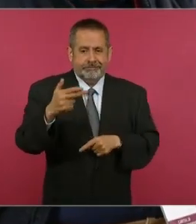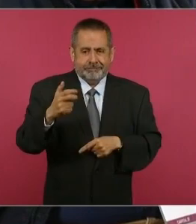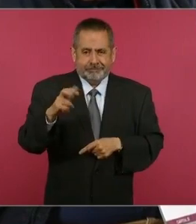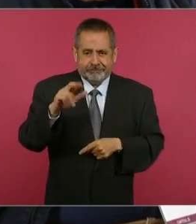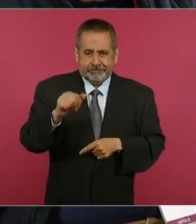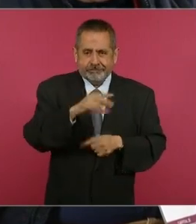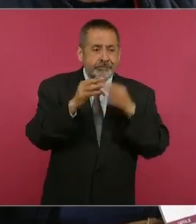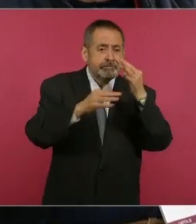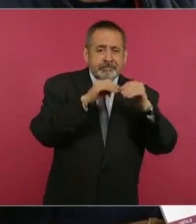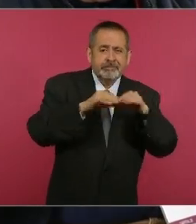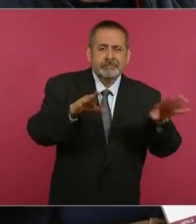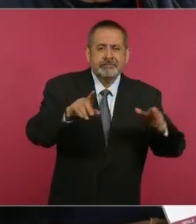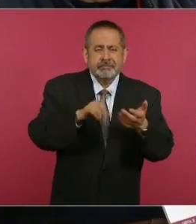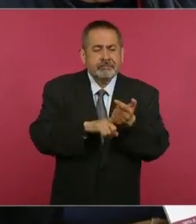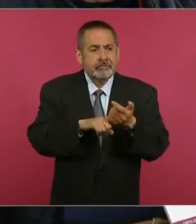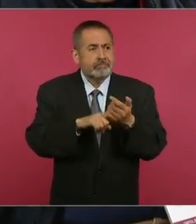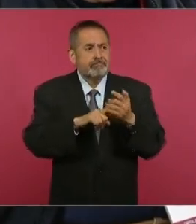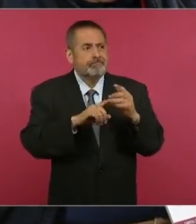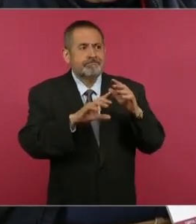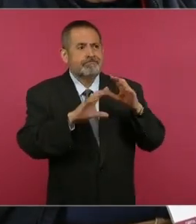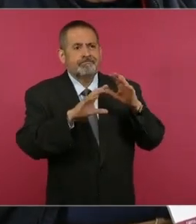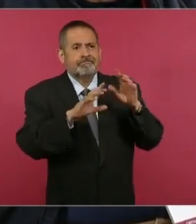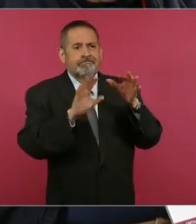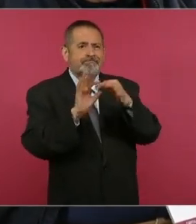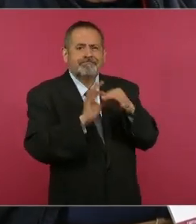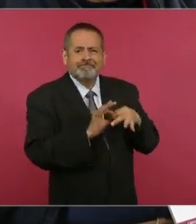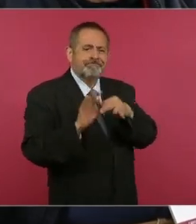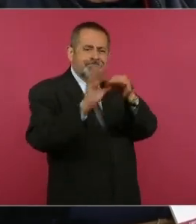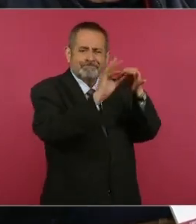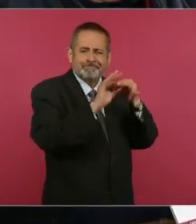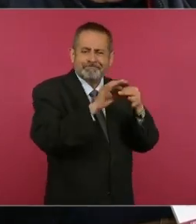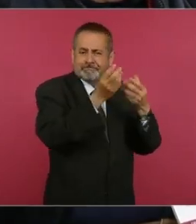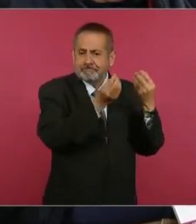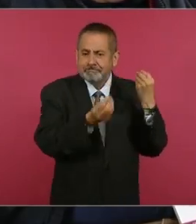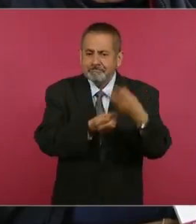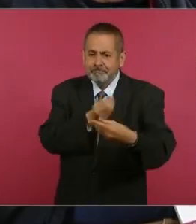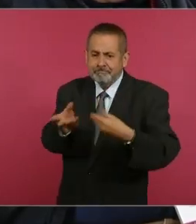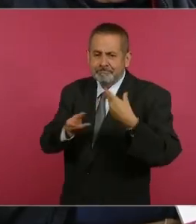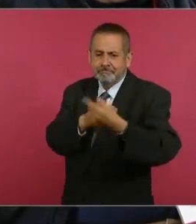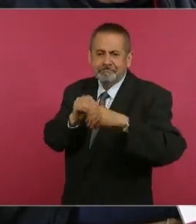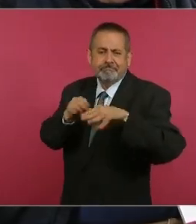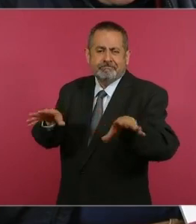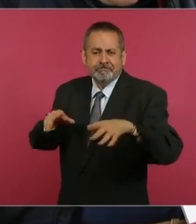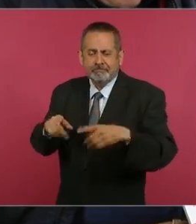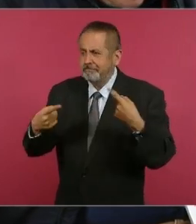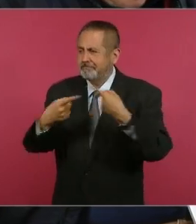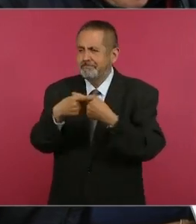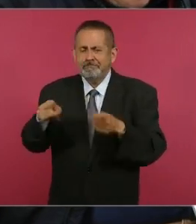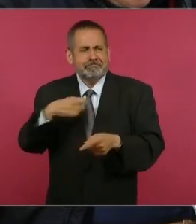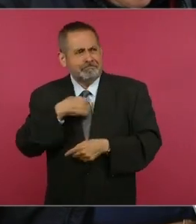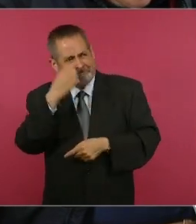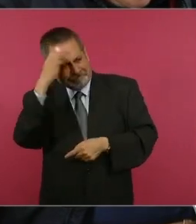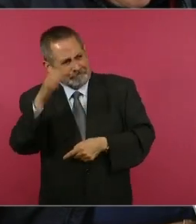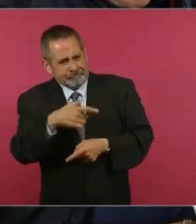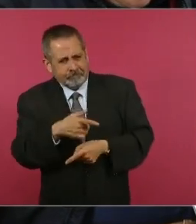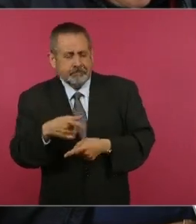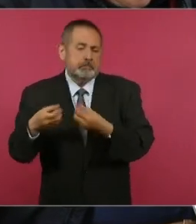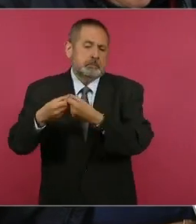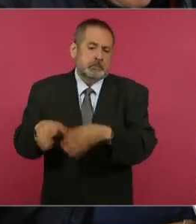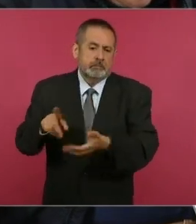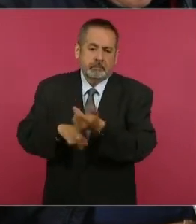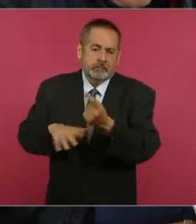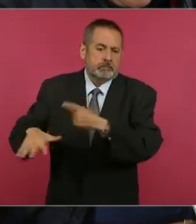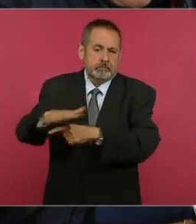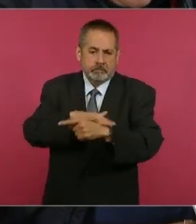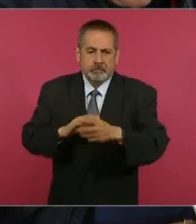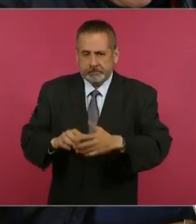una programación de una cadena. Sí. Entonces, nada que ver, y eso perjudica realmente a